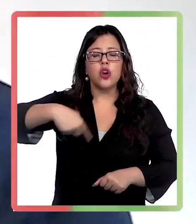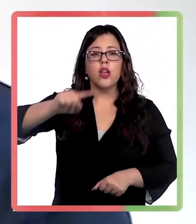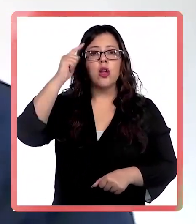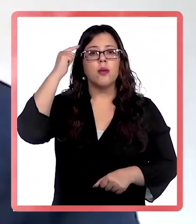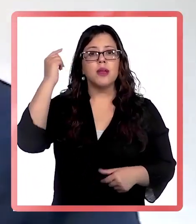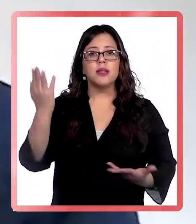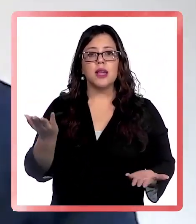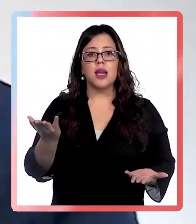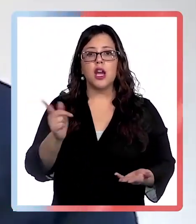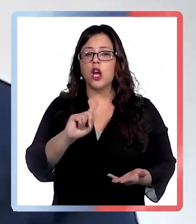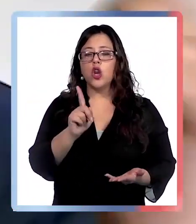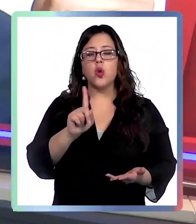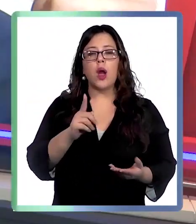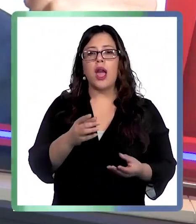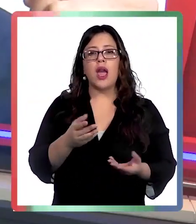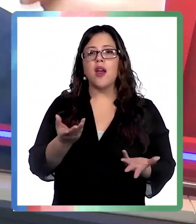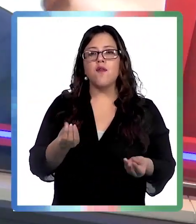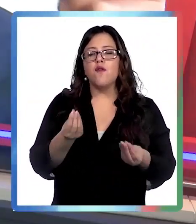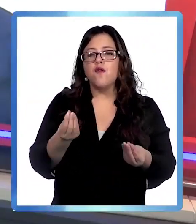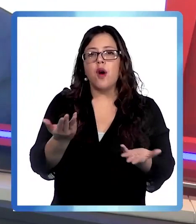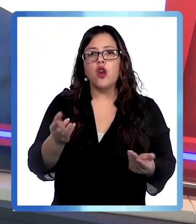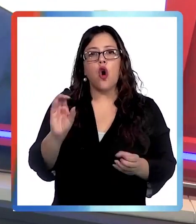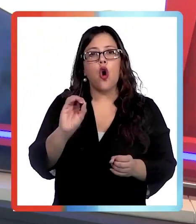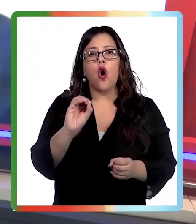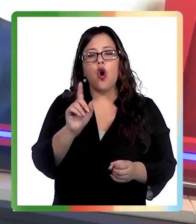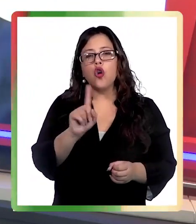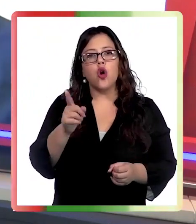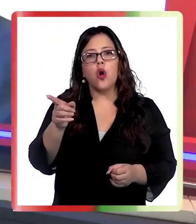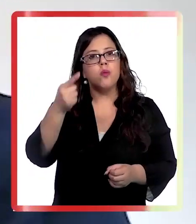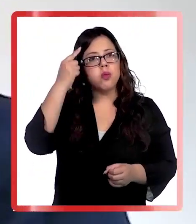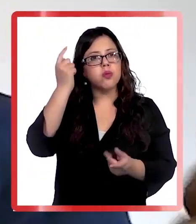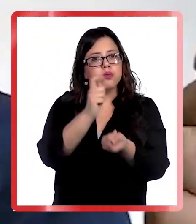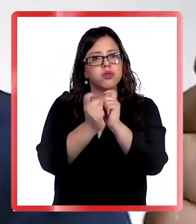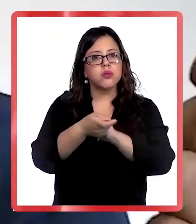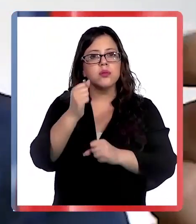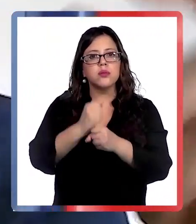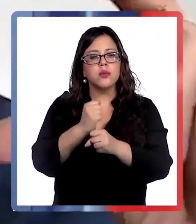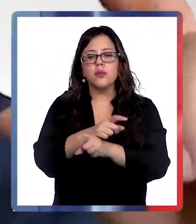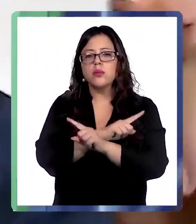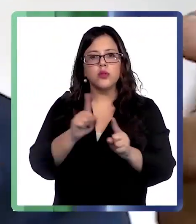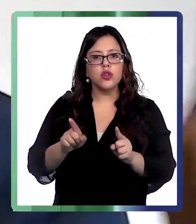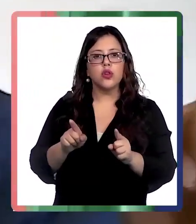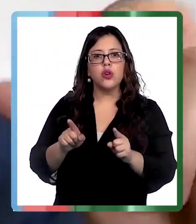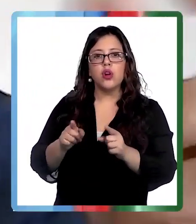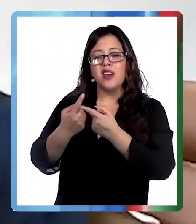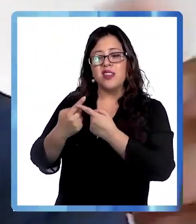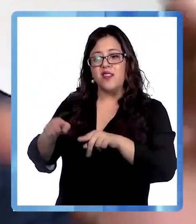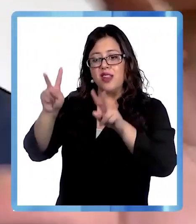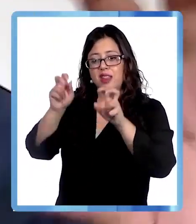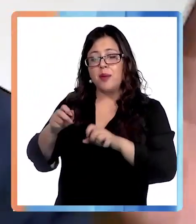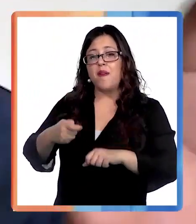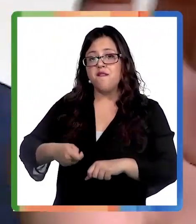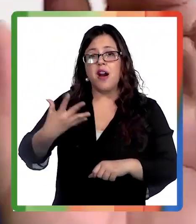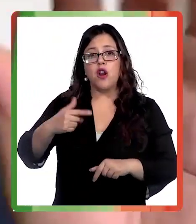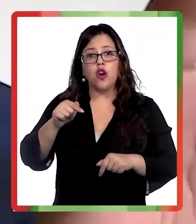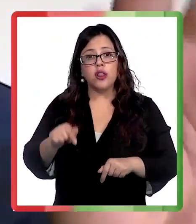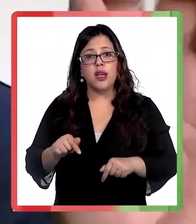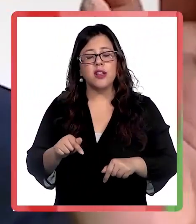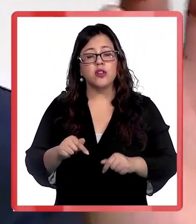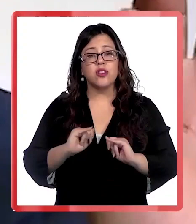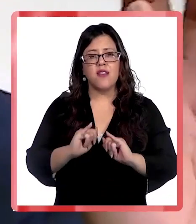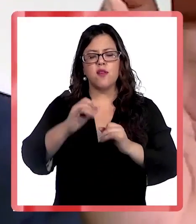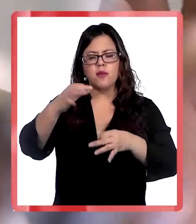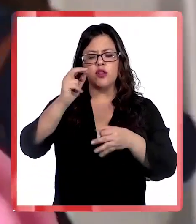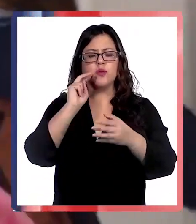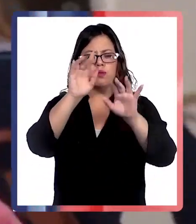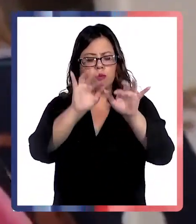o proyectado cambiarse de trabajo. Al respecto, y otro valor también del informe, es que hace unos datos, hay un atributo